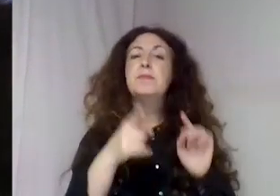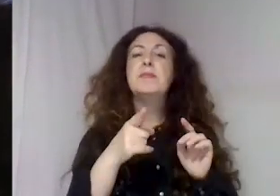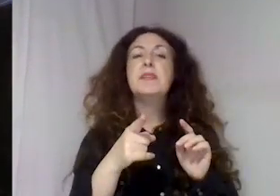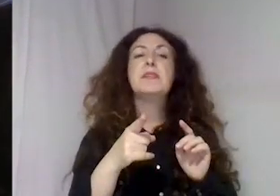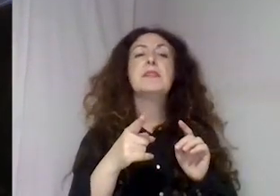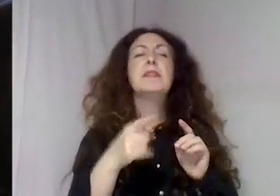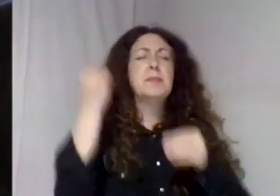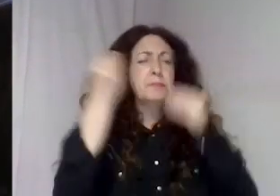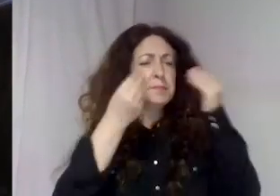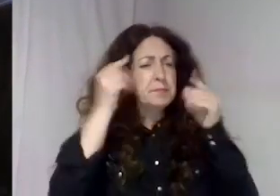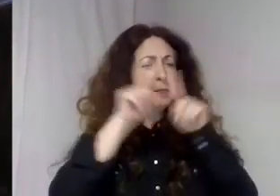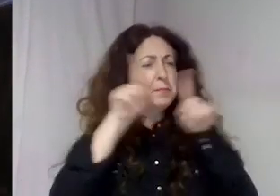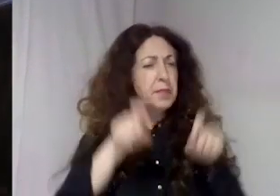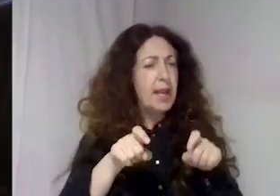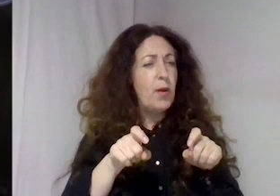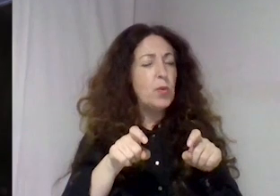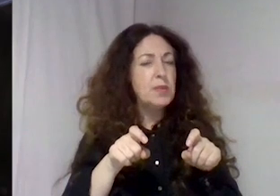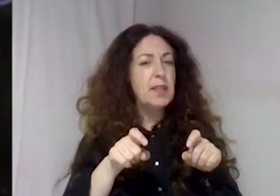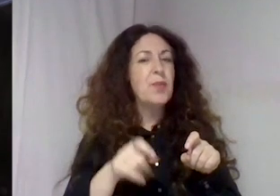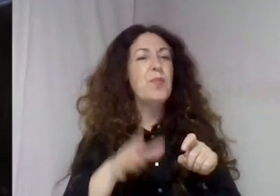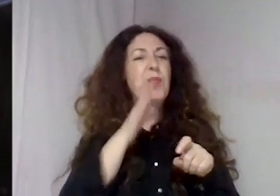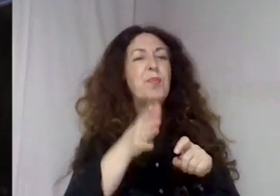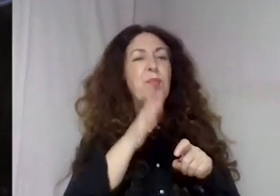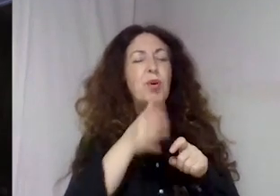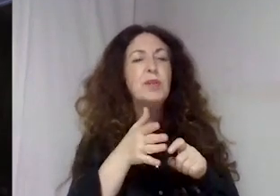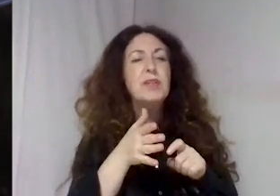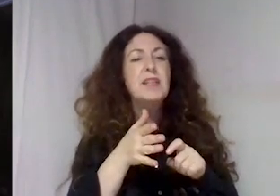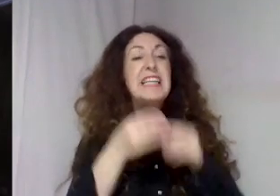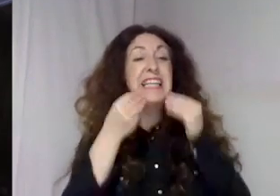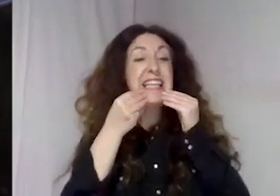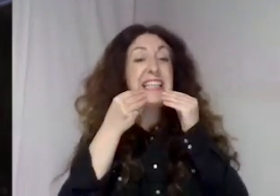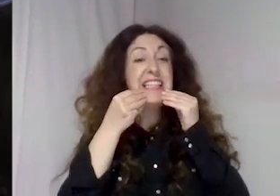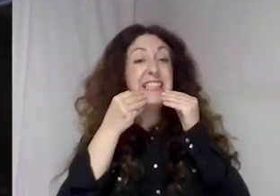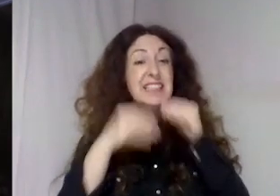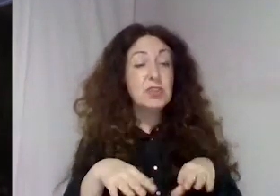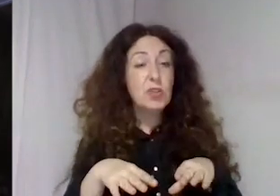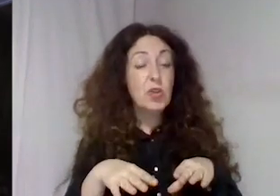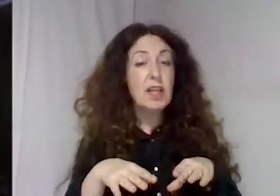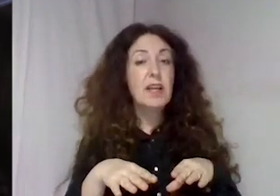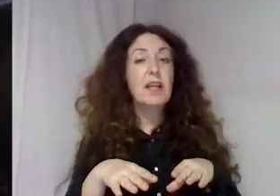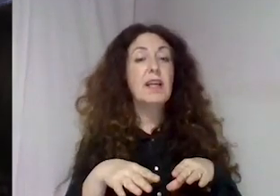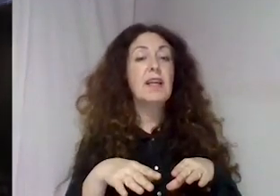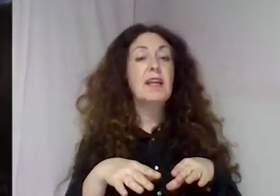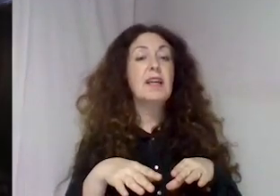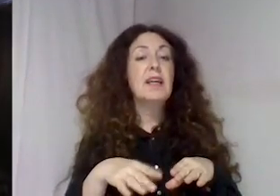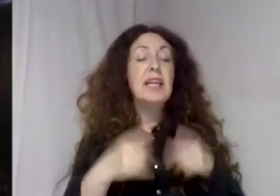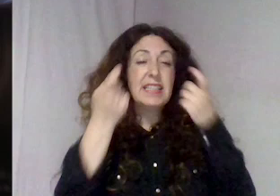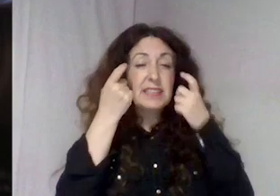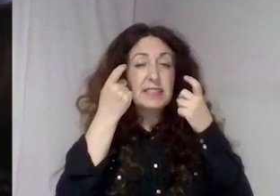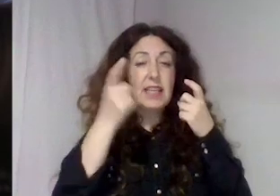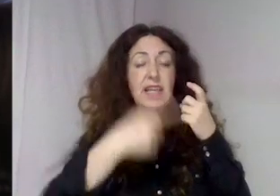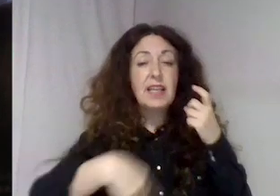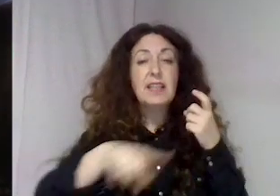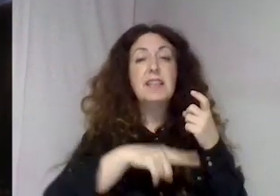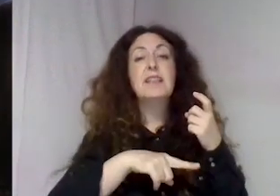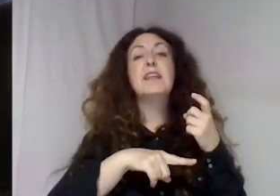¿Y qué haces? Matas al obrero, tú eres un sindicalista obrero. Y todo ese conflicto,